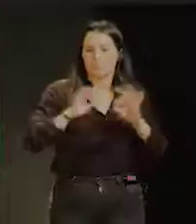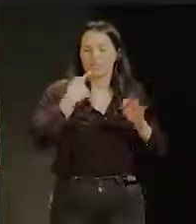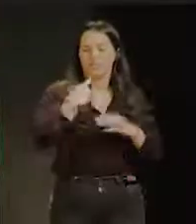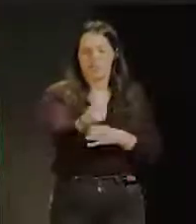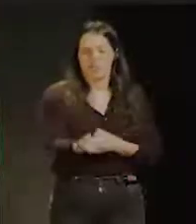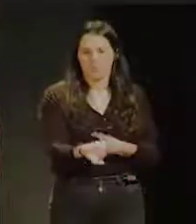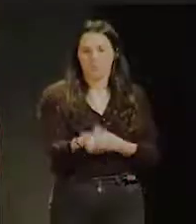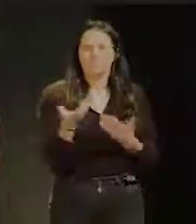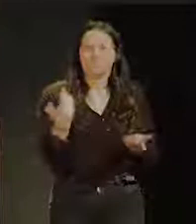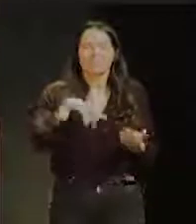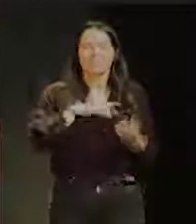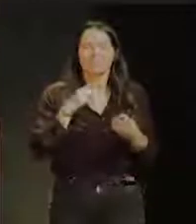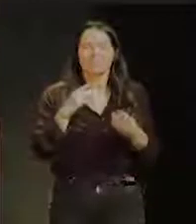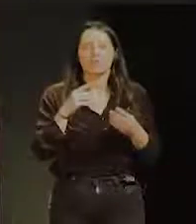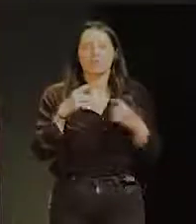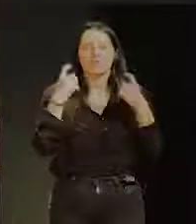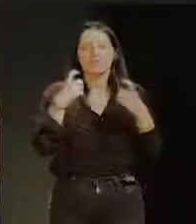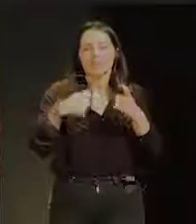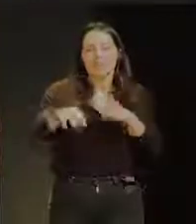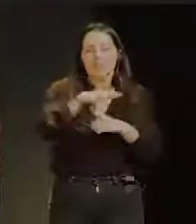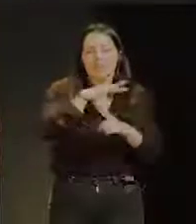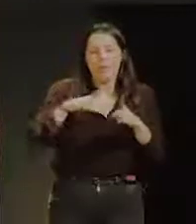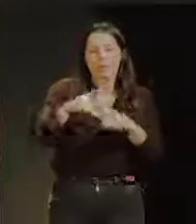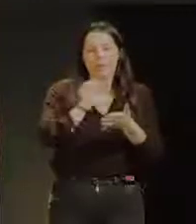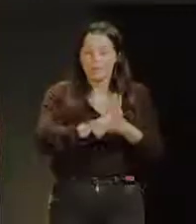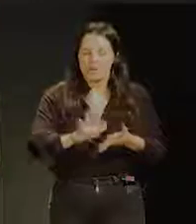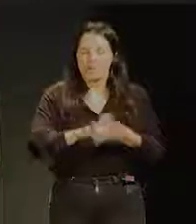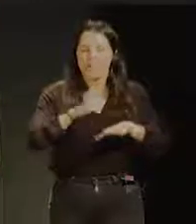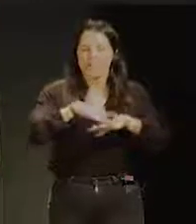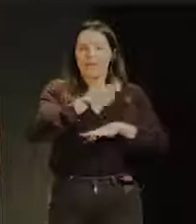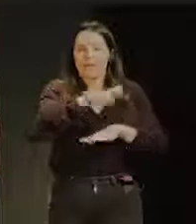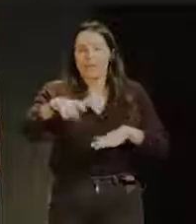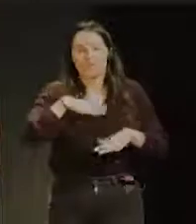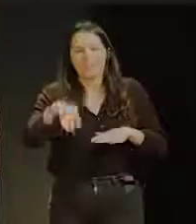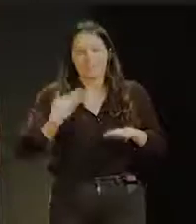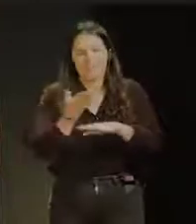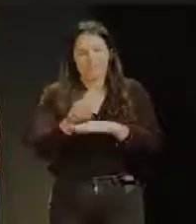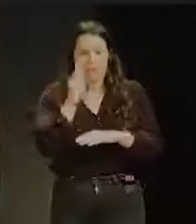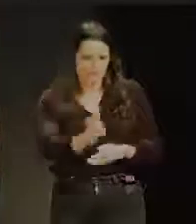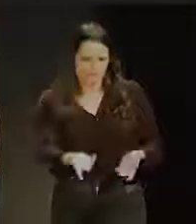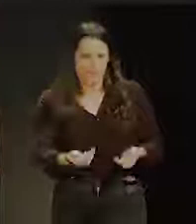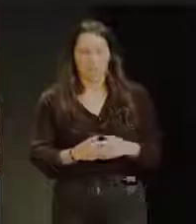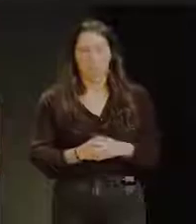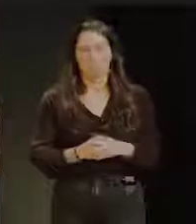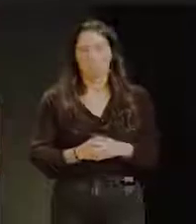tanto, digamos que creamos un entorno más relajado para que la gente realmente pueda ir a ver estas